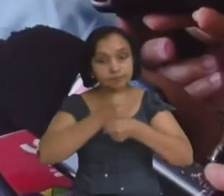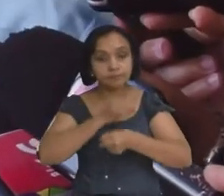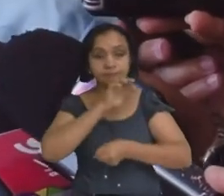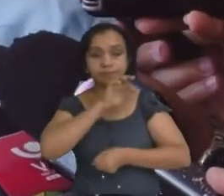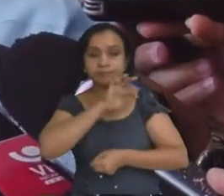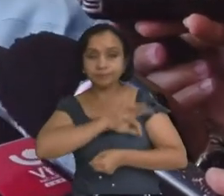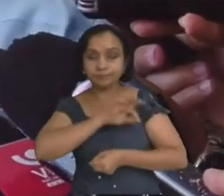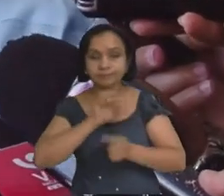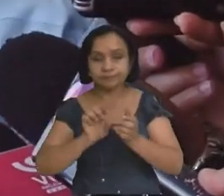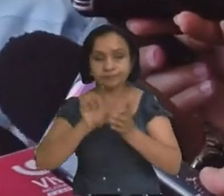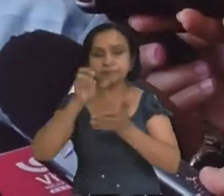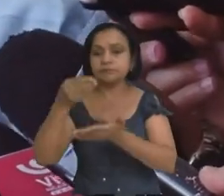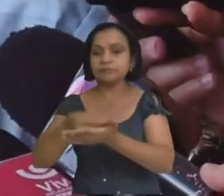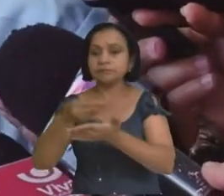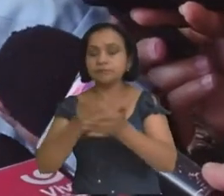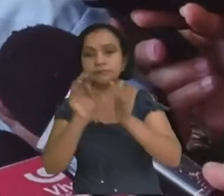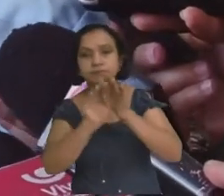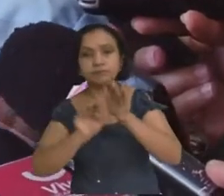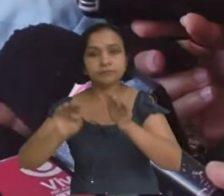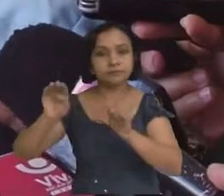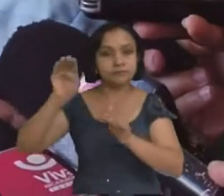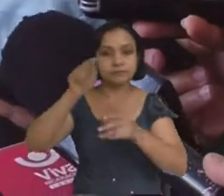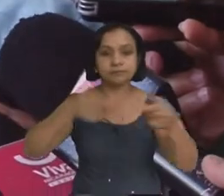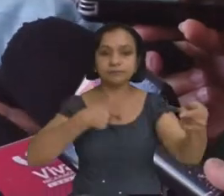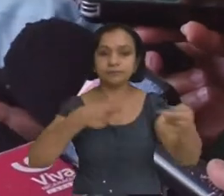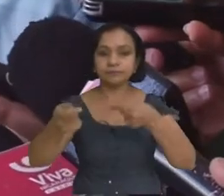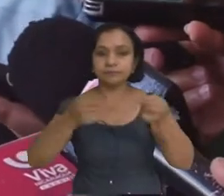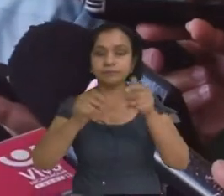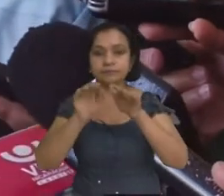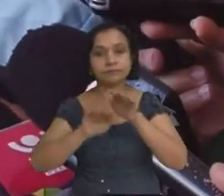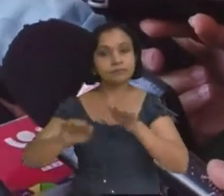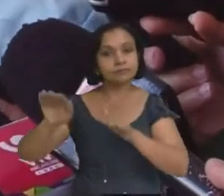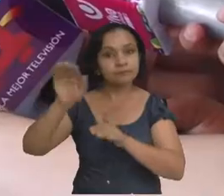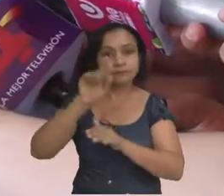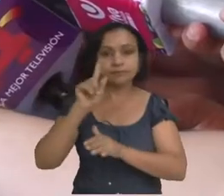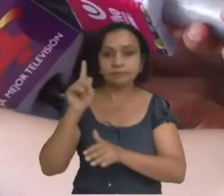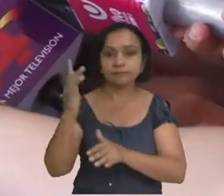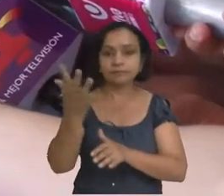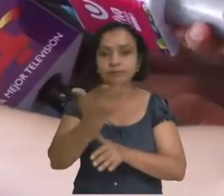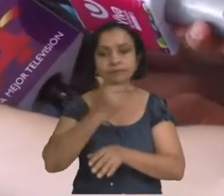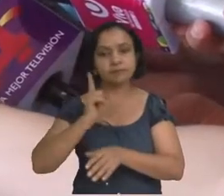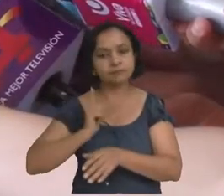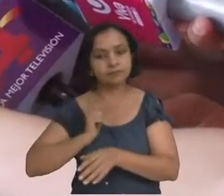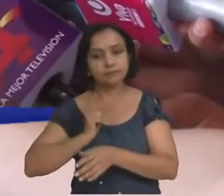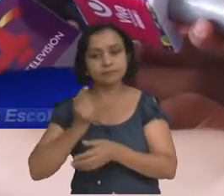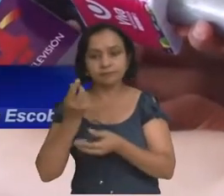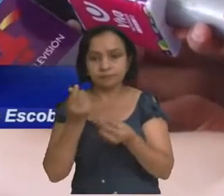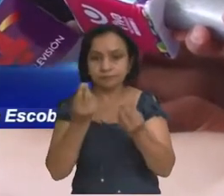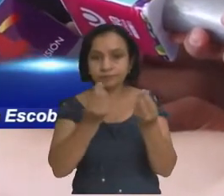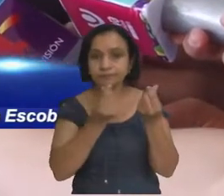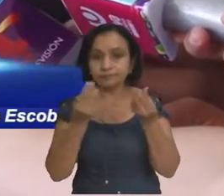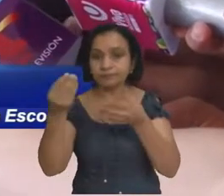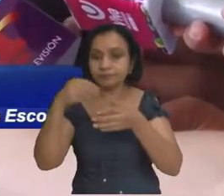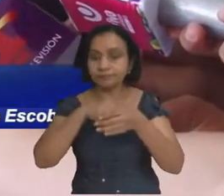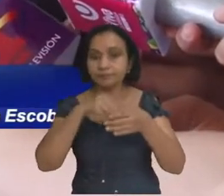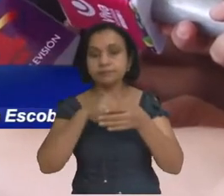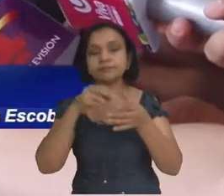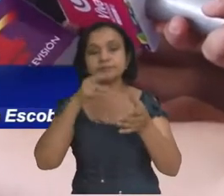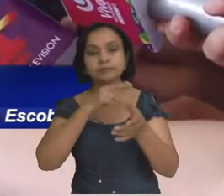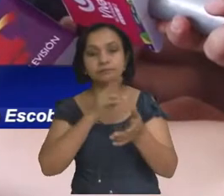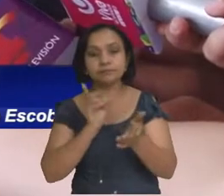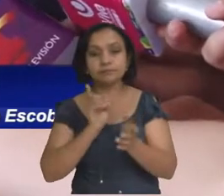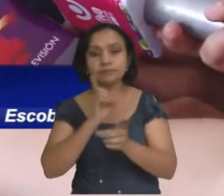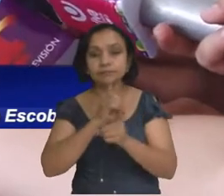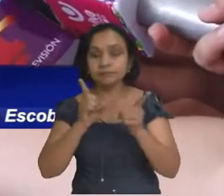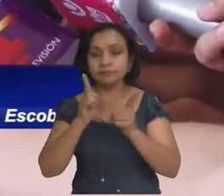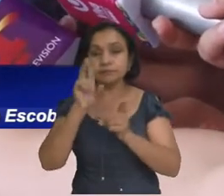comprar más a nuestras empresas, nosotros vender más, y por lo tanto todos ganamos. Así que hoy está este acuerdo a aplicarlo y aquel que